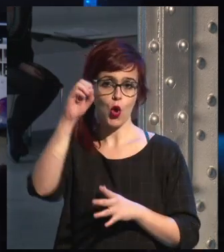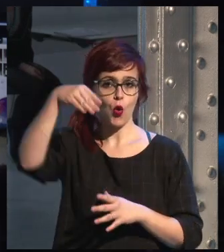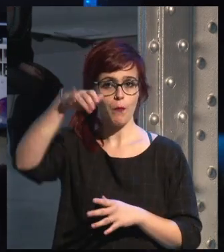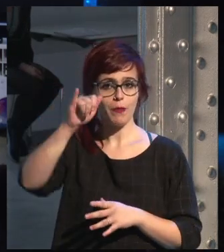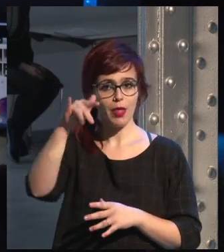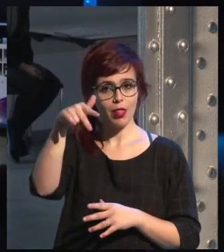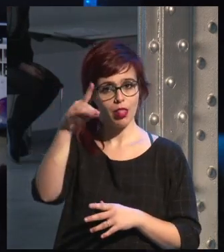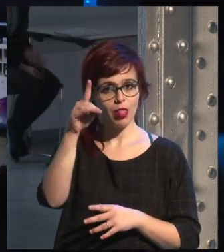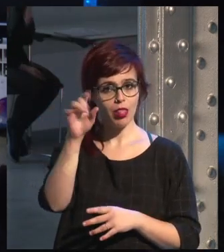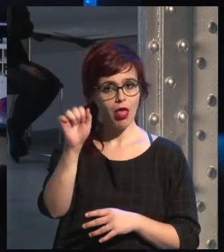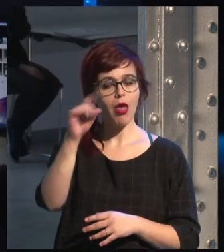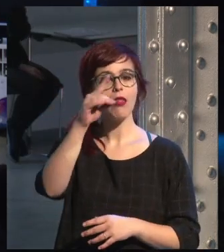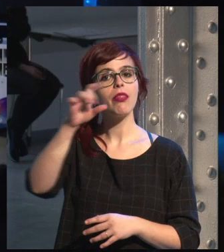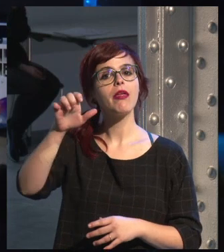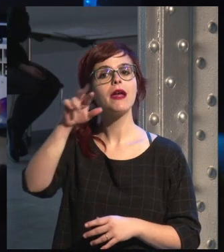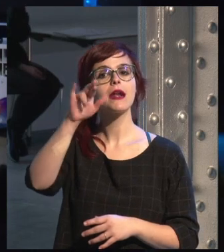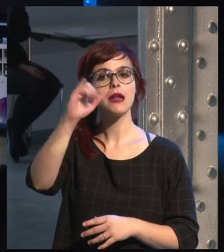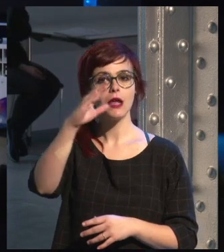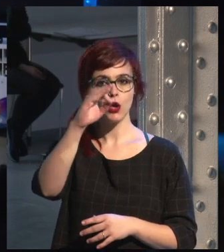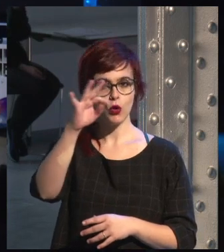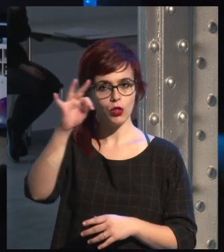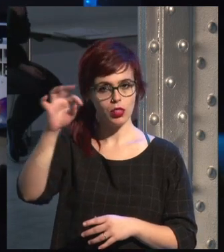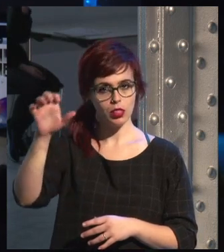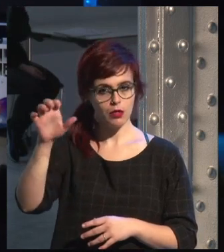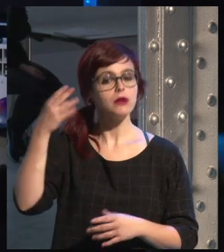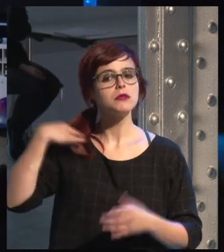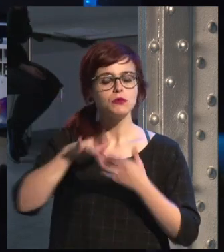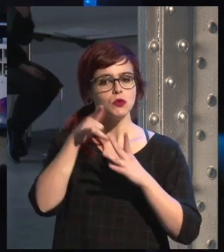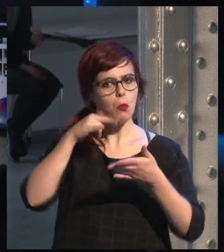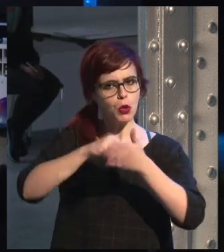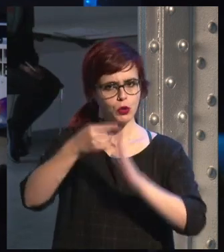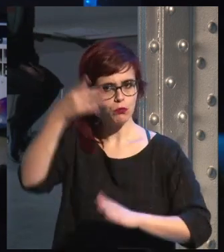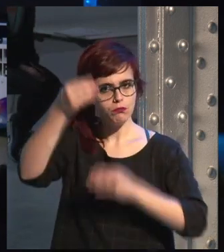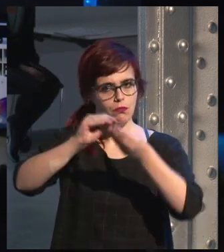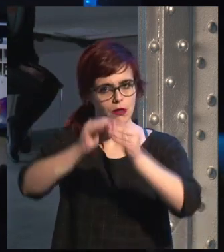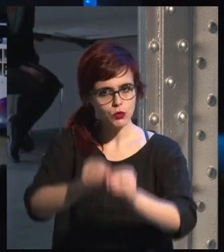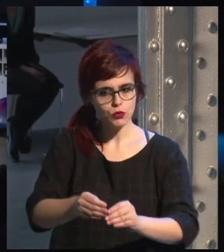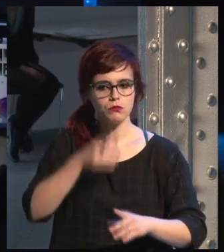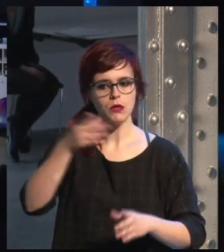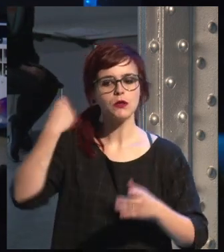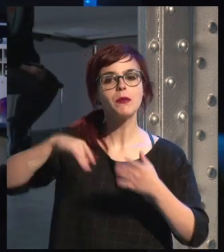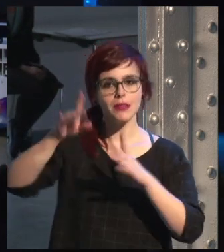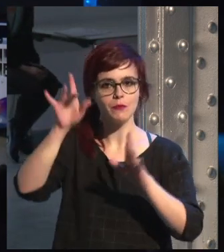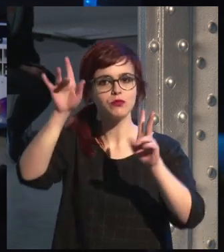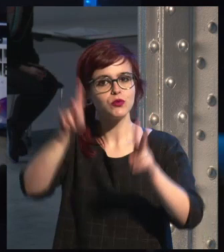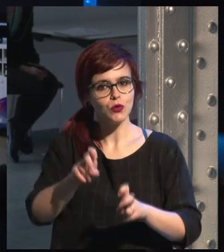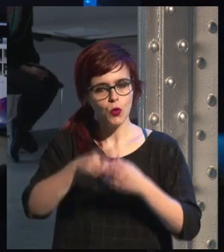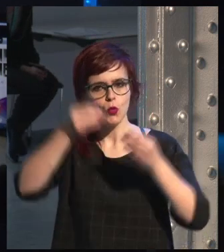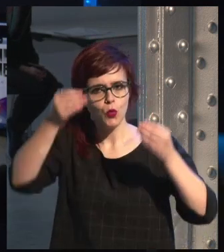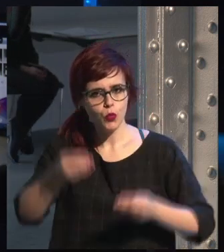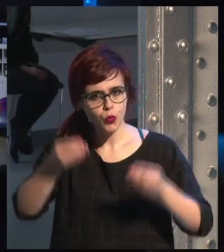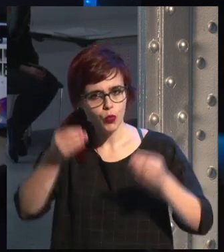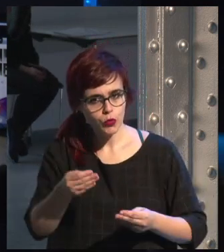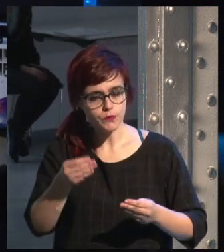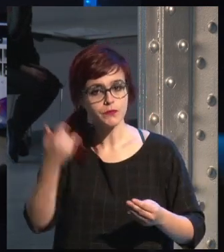es uno de esos proyectos que podemos decir que no solo están bien hechos, que no solo tienen una gran calidad, sino que ya se